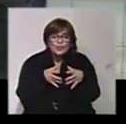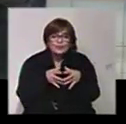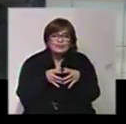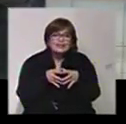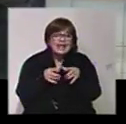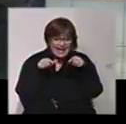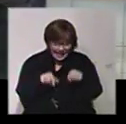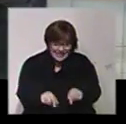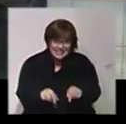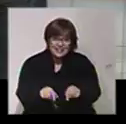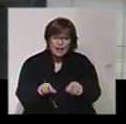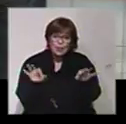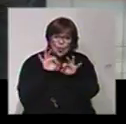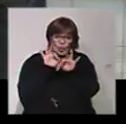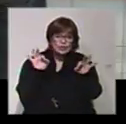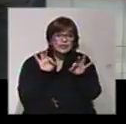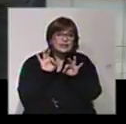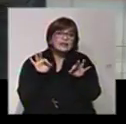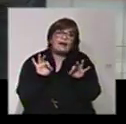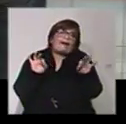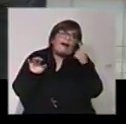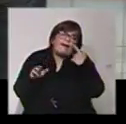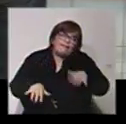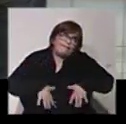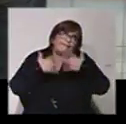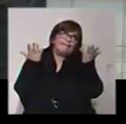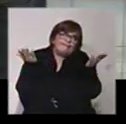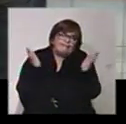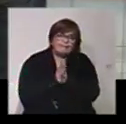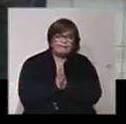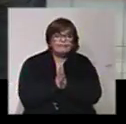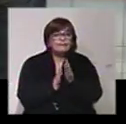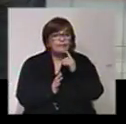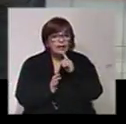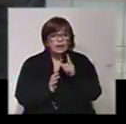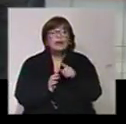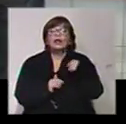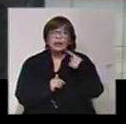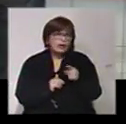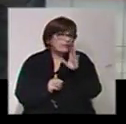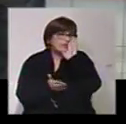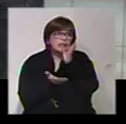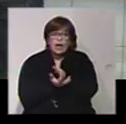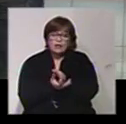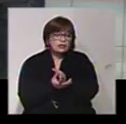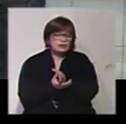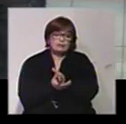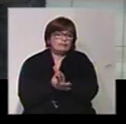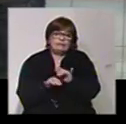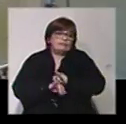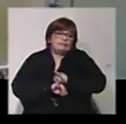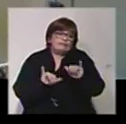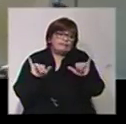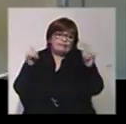con esa melodía, que suceda lo que pase lo que pase. Y es eso, la melodía ya lo dice